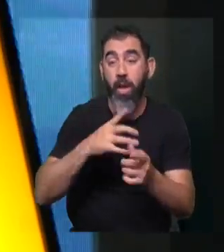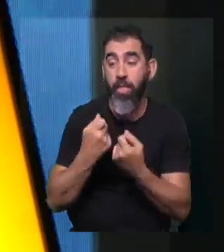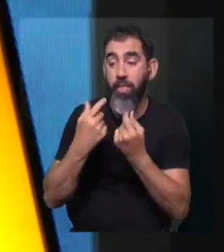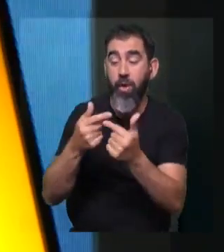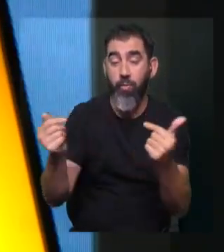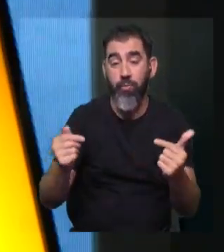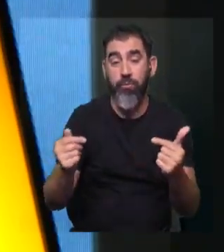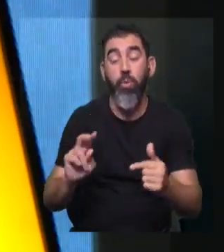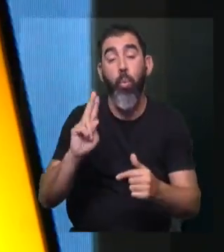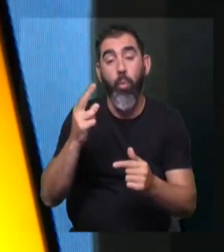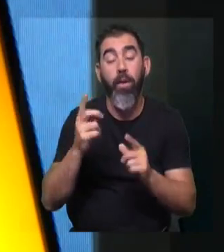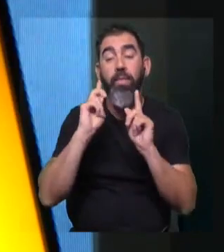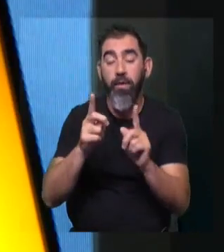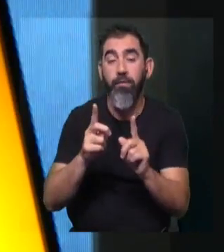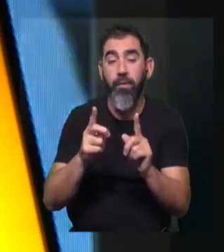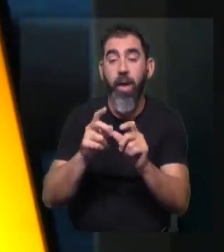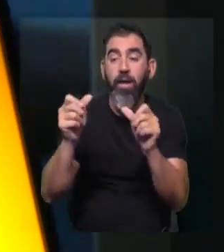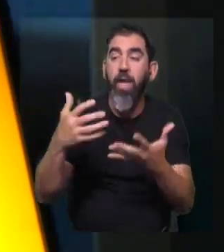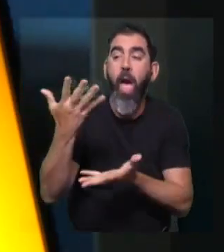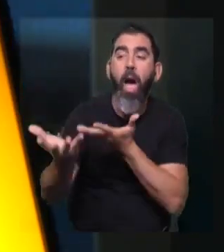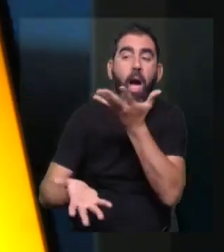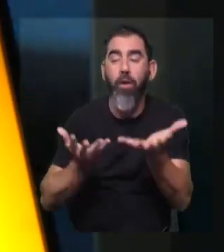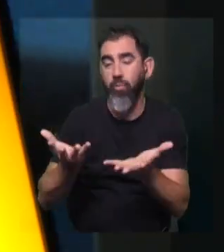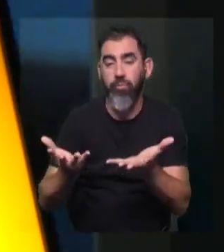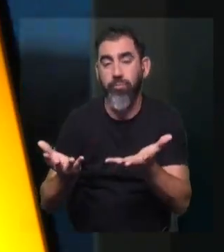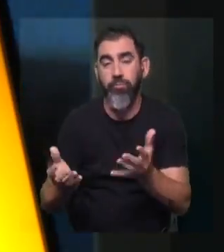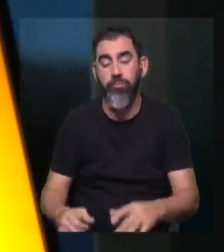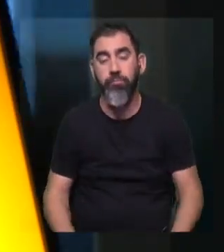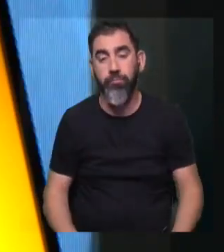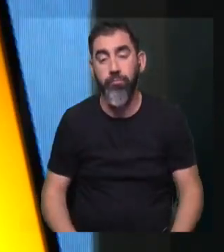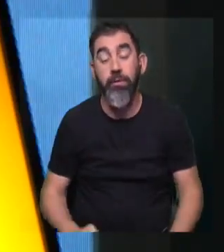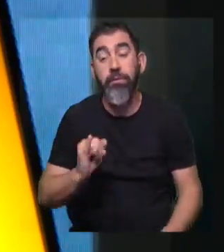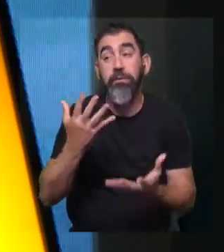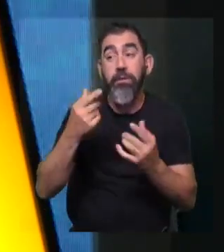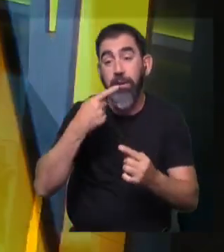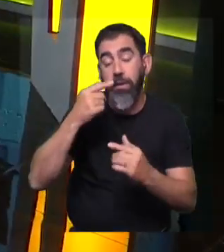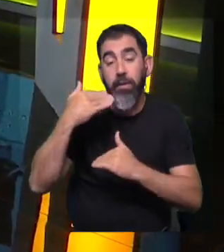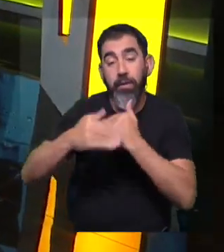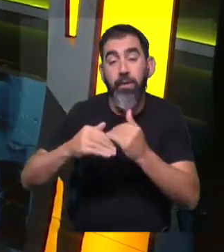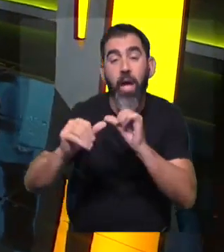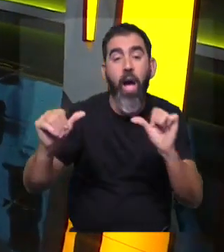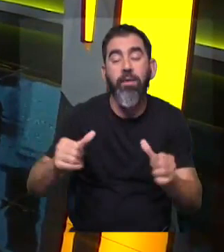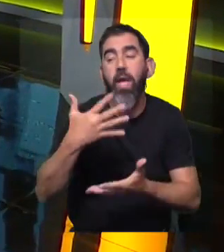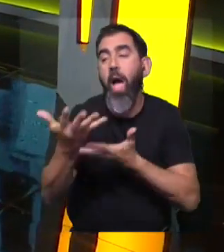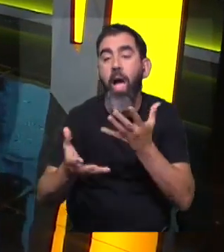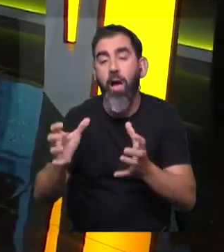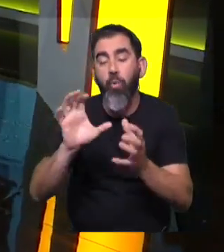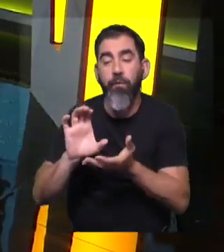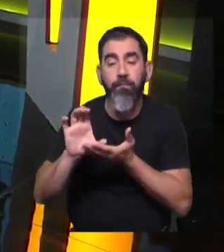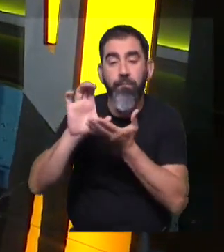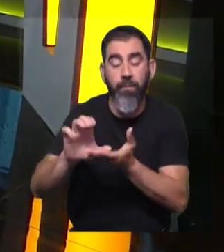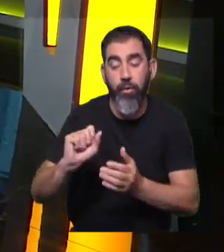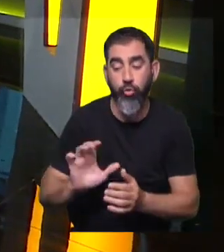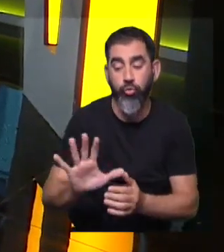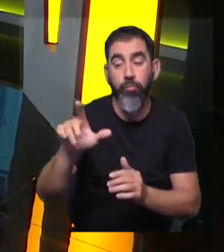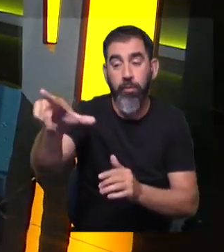Entonces, Uruguay tiene que además va a tener que en algún momento, si quiere avanzar en esto, hacer algunos riesgos de inversión para